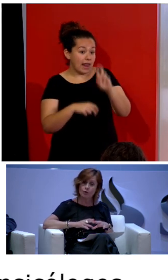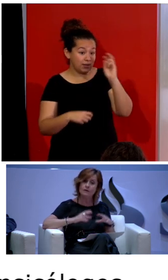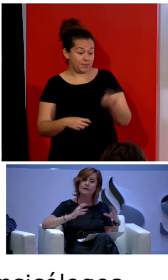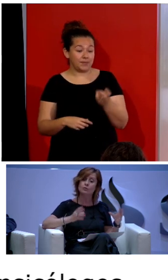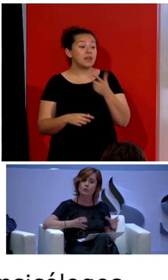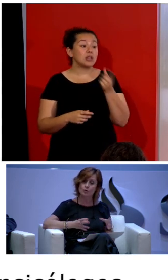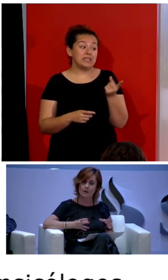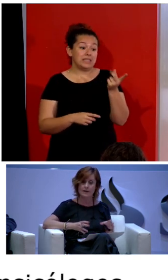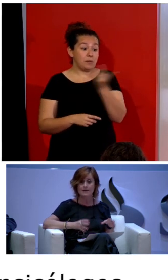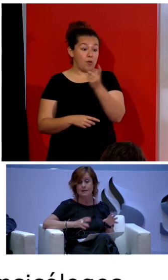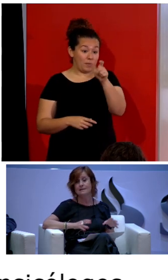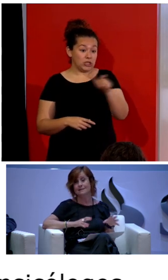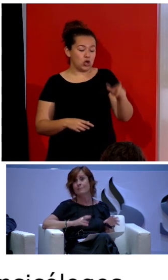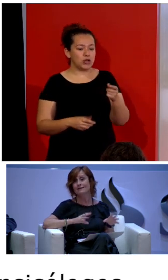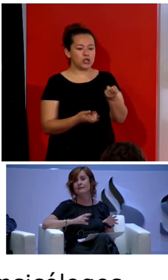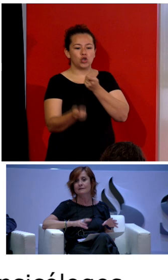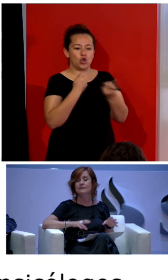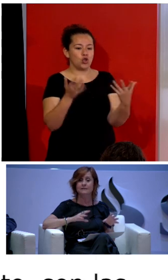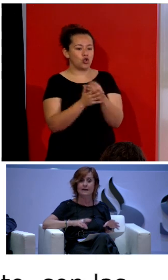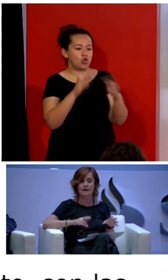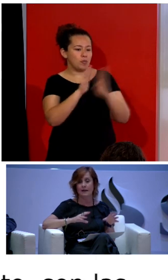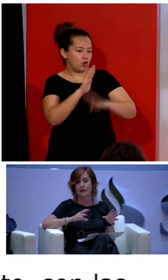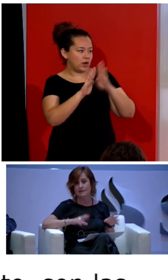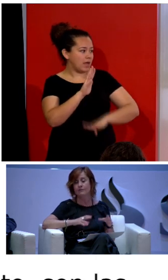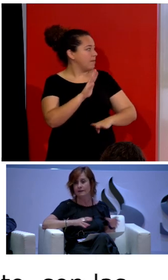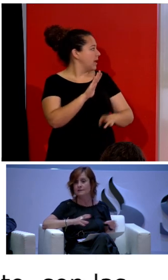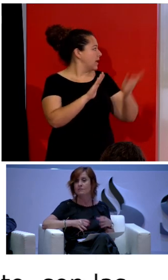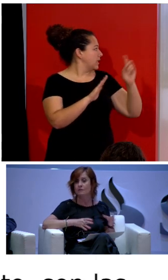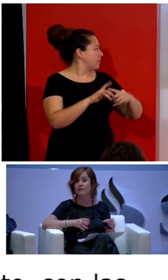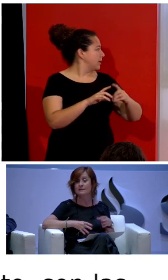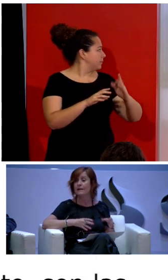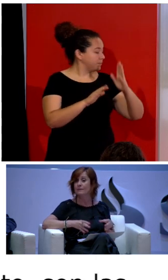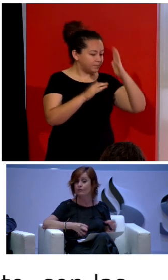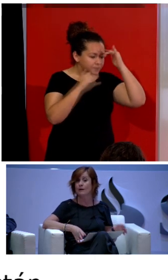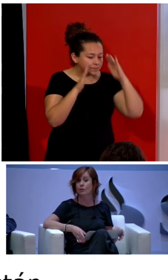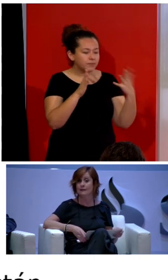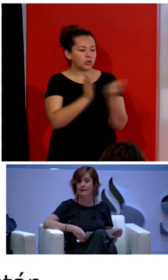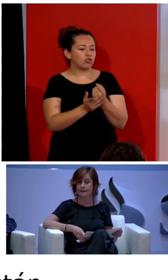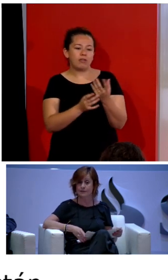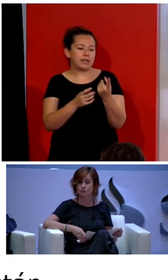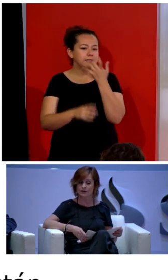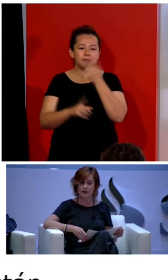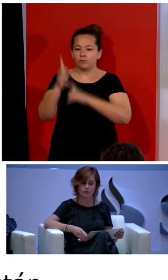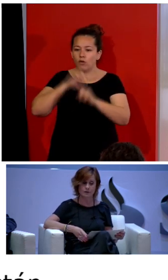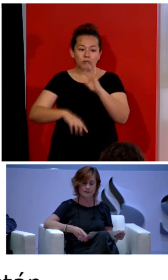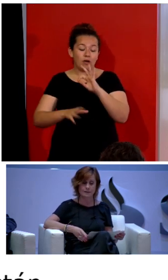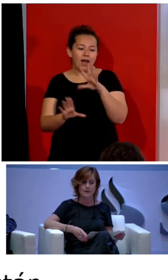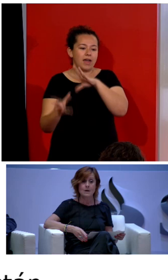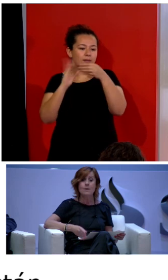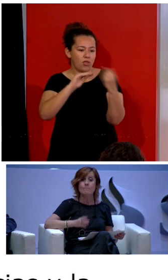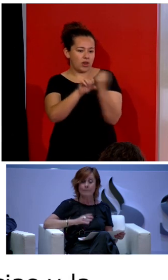las que coordinan todo el programa y las que están pendientes de las diferentes incidencias y la adaptación laboral de estos